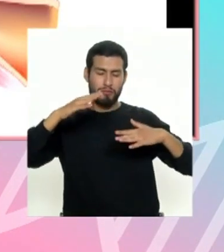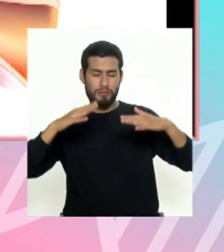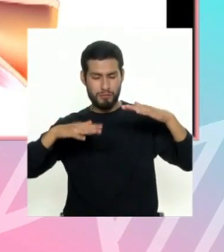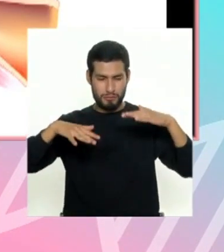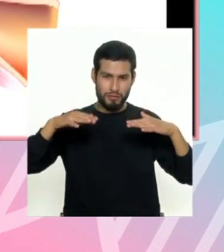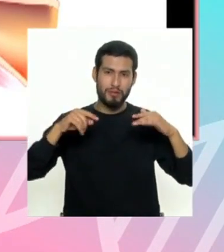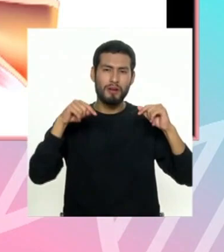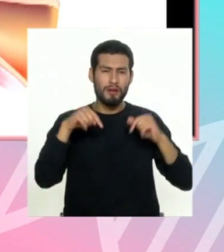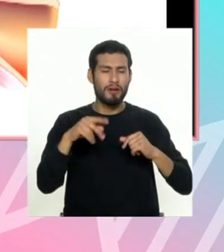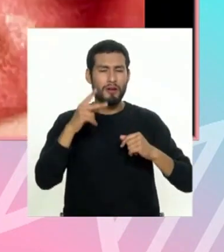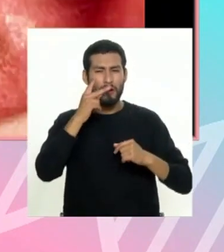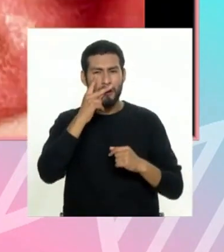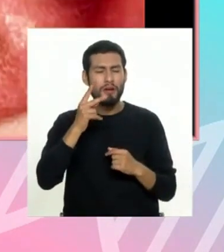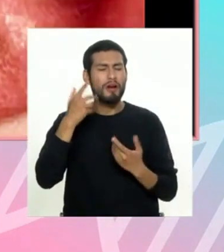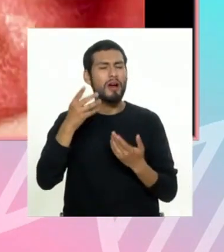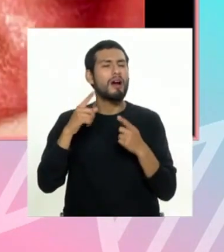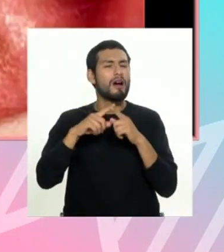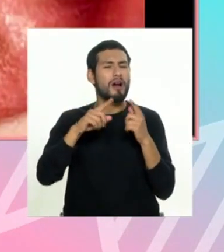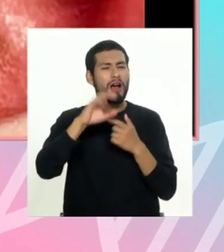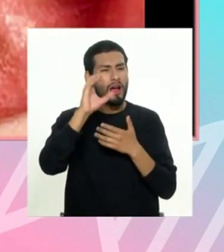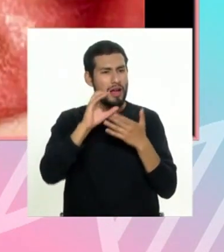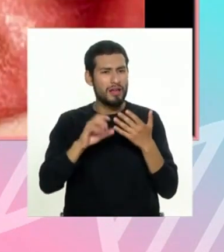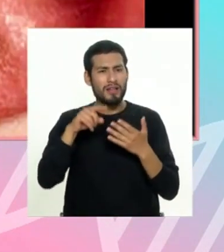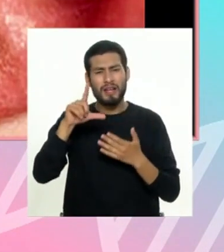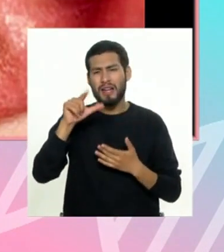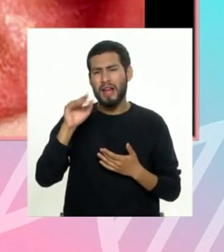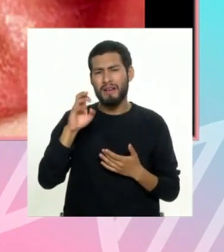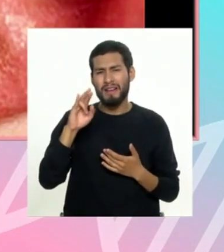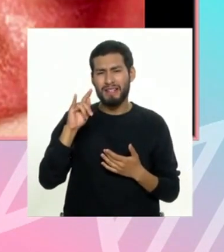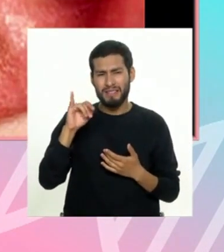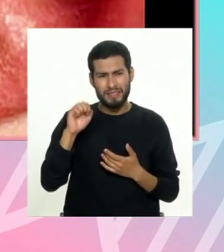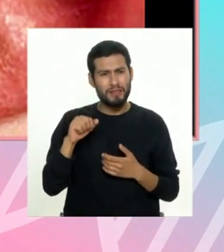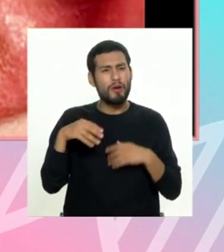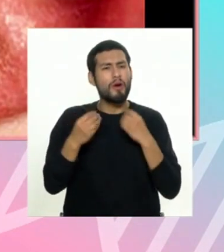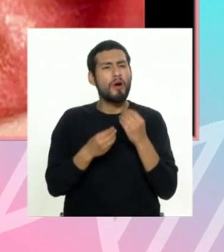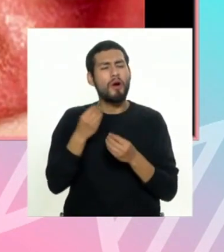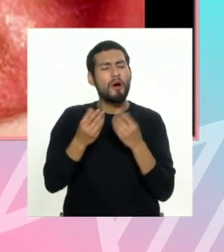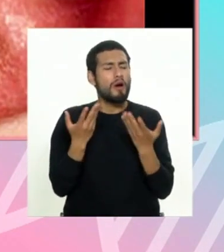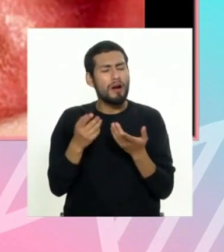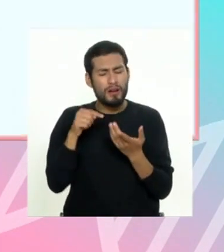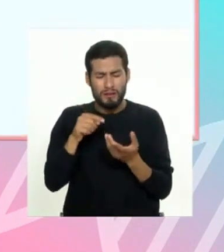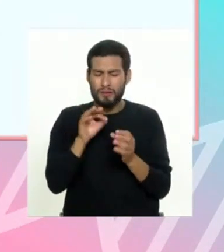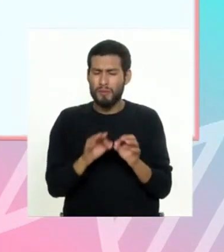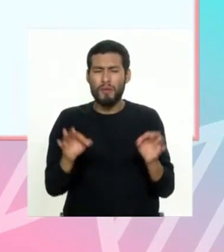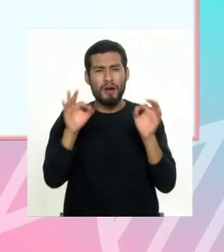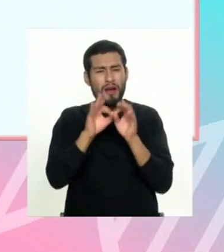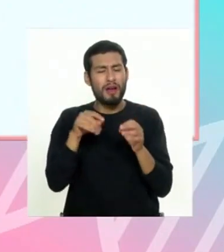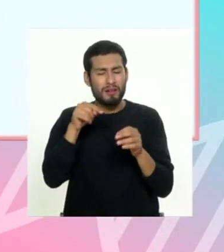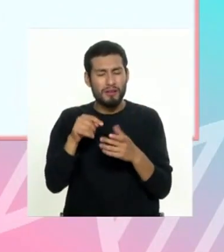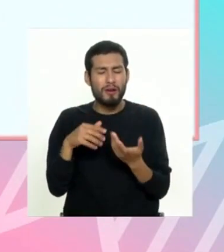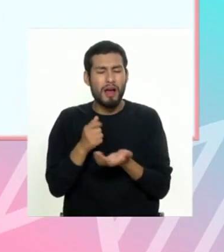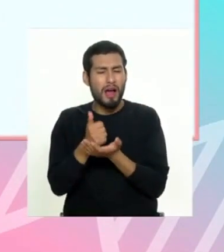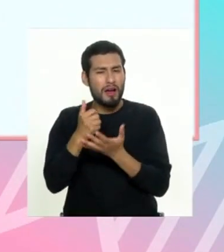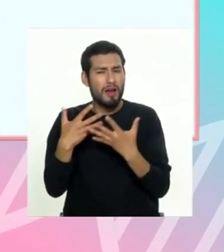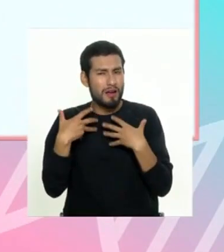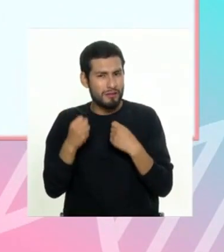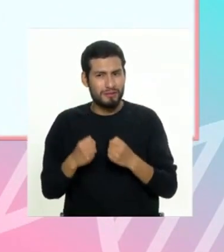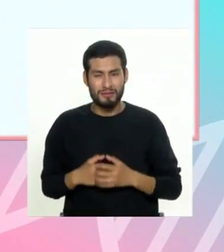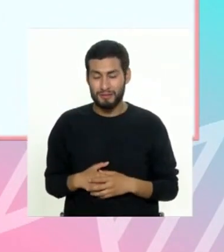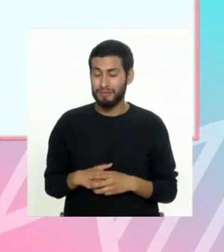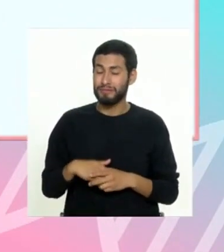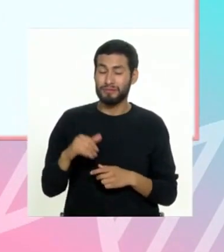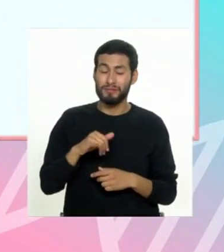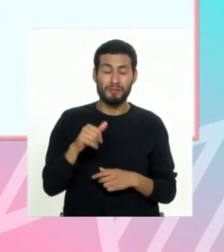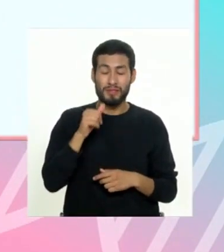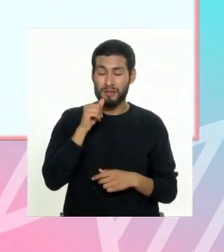aprender cuáles son las características de esta laberintitis y cómo tratarla, por qué es tan importante. Así es. Y como ayer